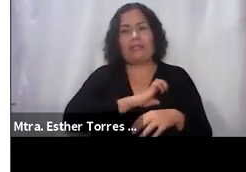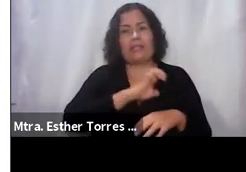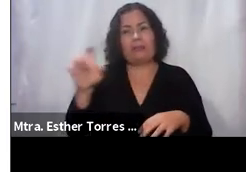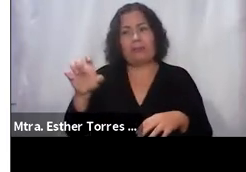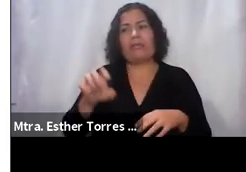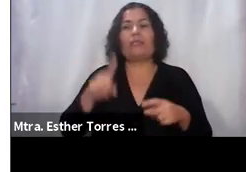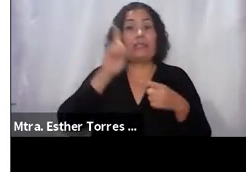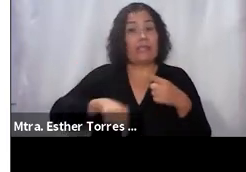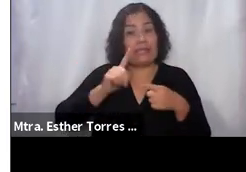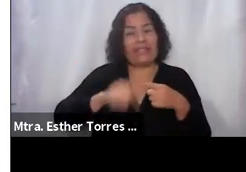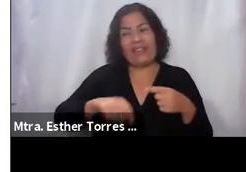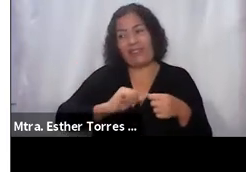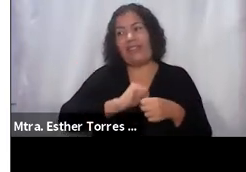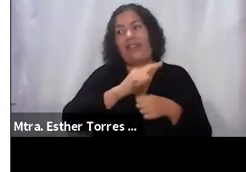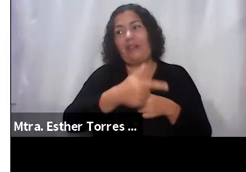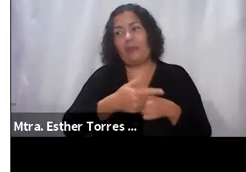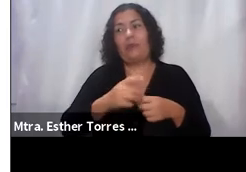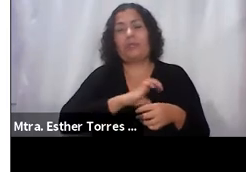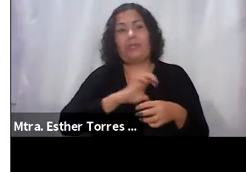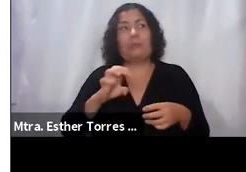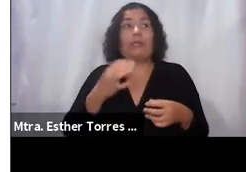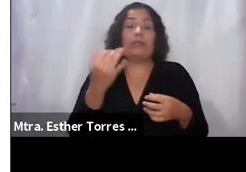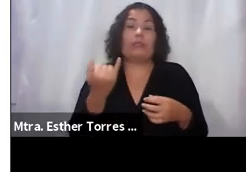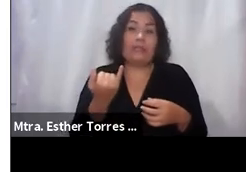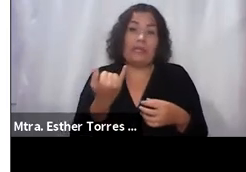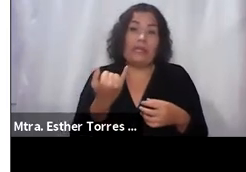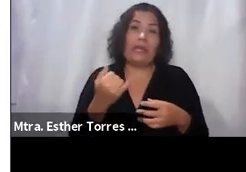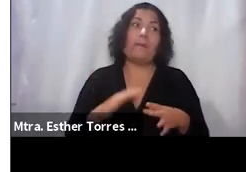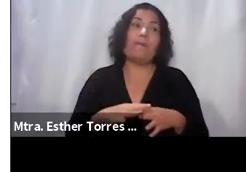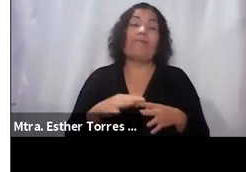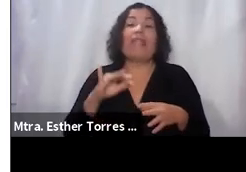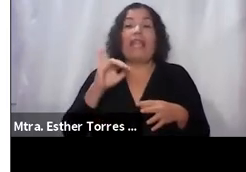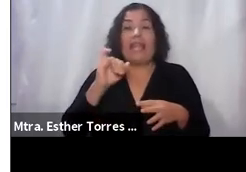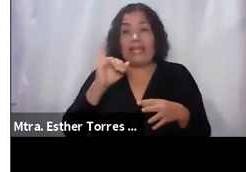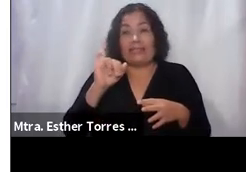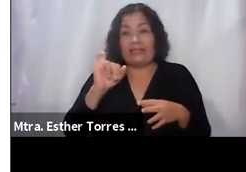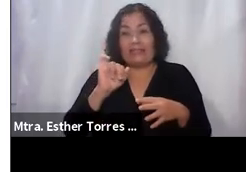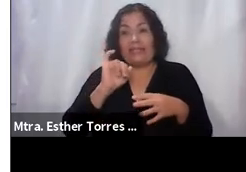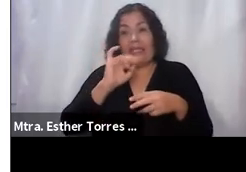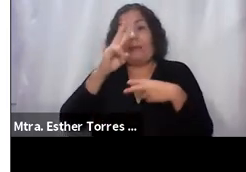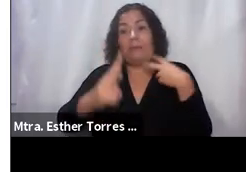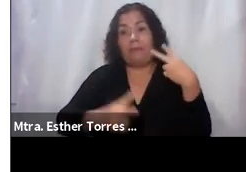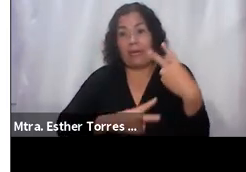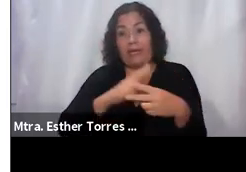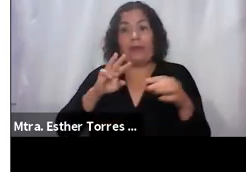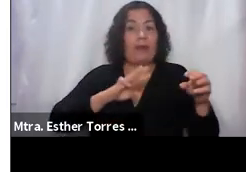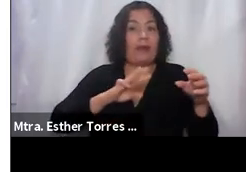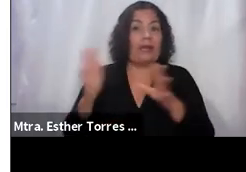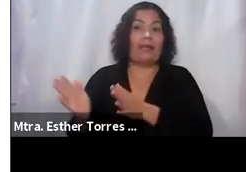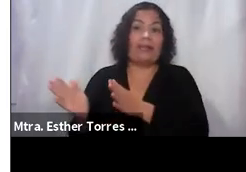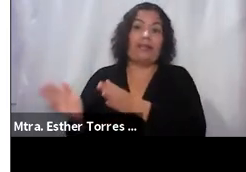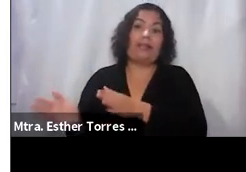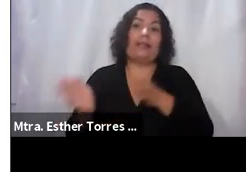determinado en alguna calle, y si se van a mover, ¿no? Porque sabemos que no los podemos quitar porque por algo fue que se pusieron